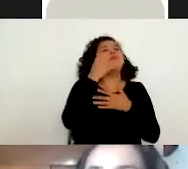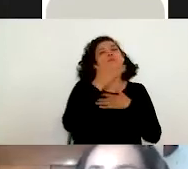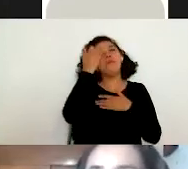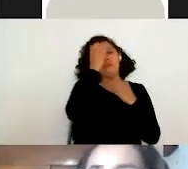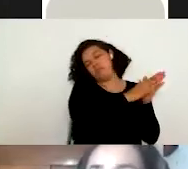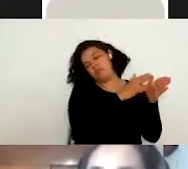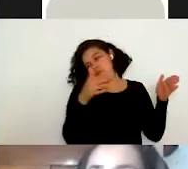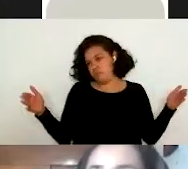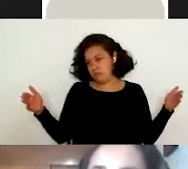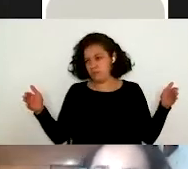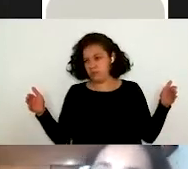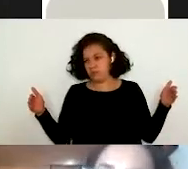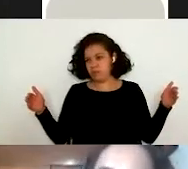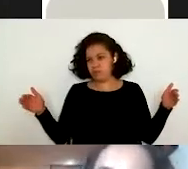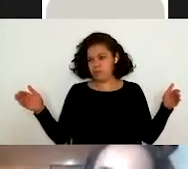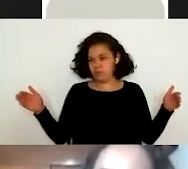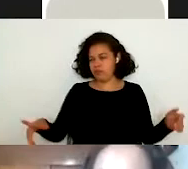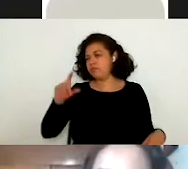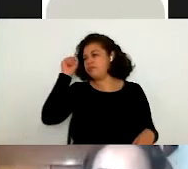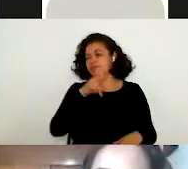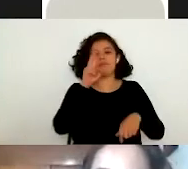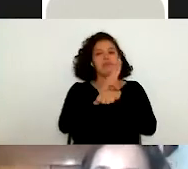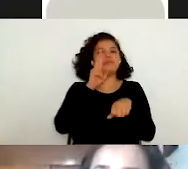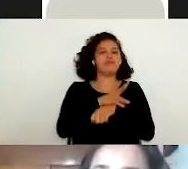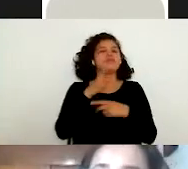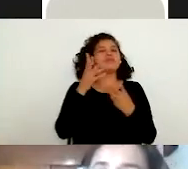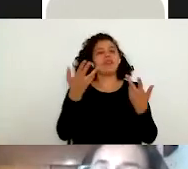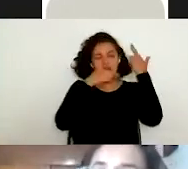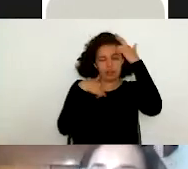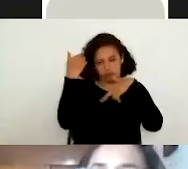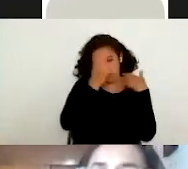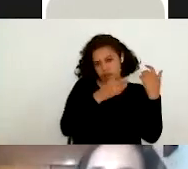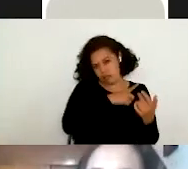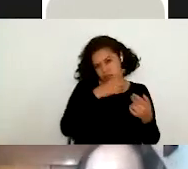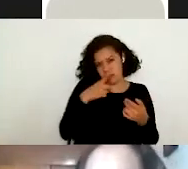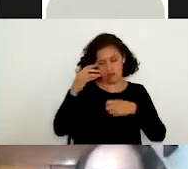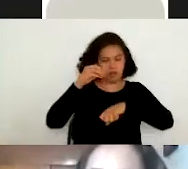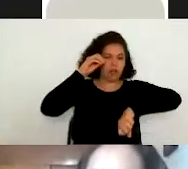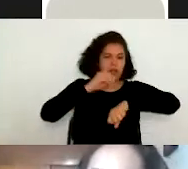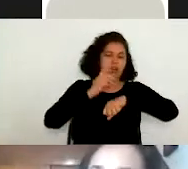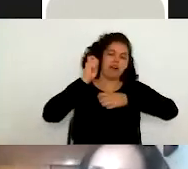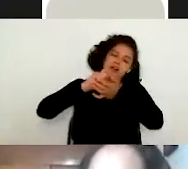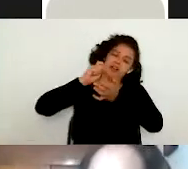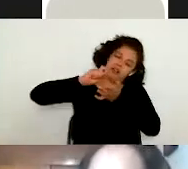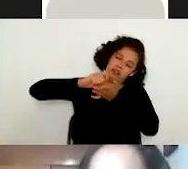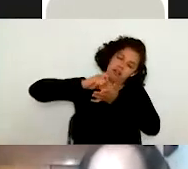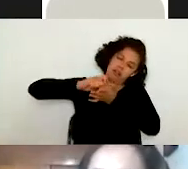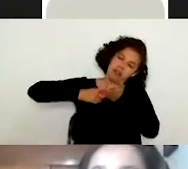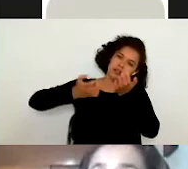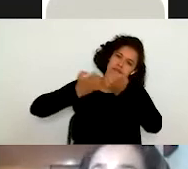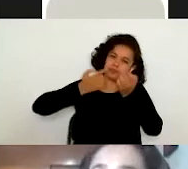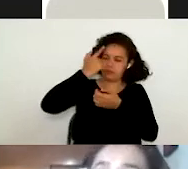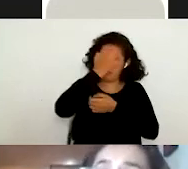plazo, entonces también en el mismo seguimiento y monitoreo del que hablábamos, podremos empezar a hacer este ejercicio de